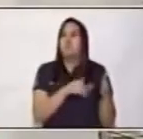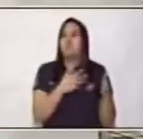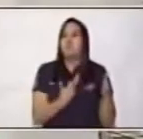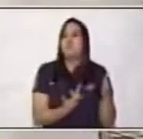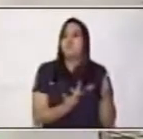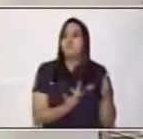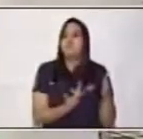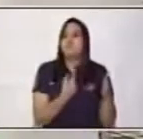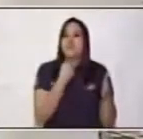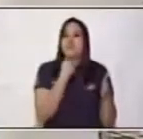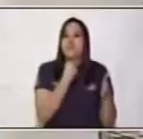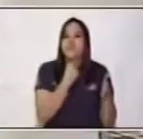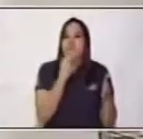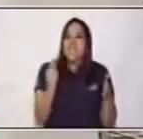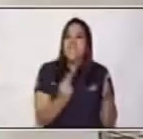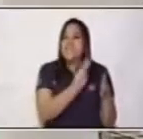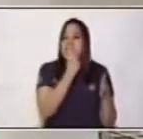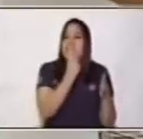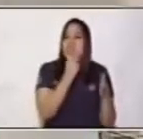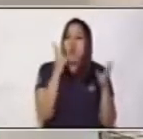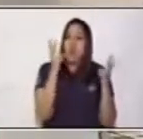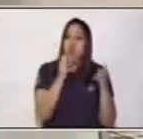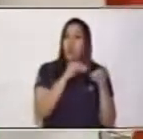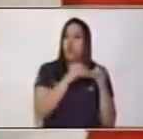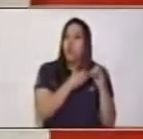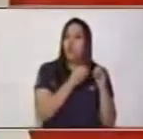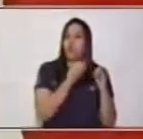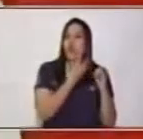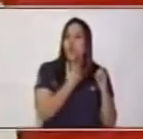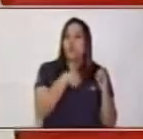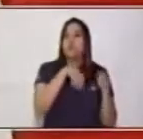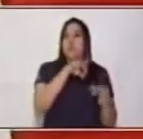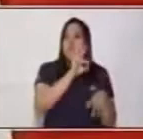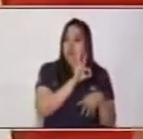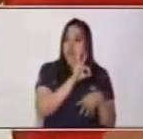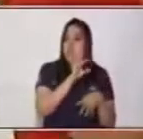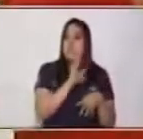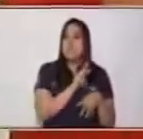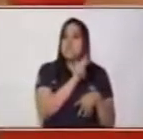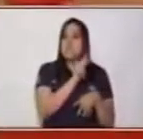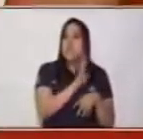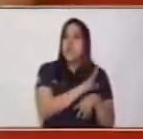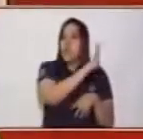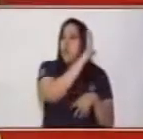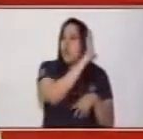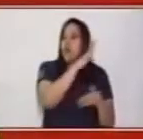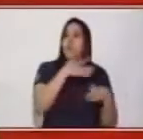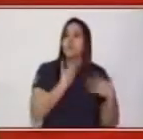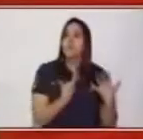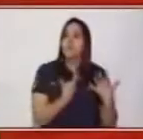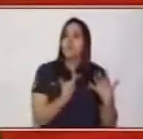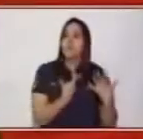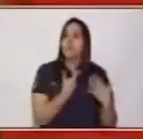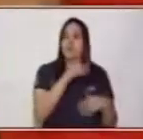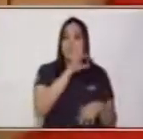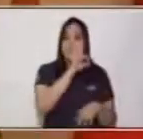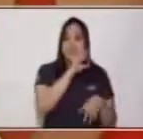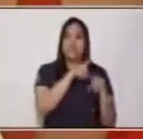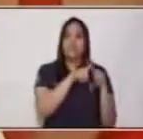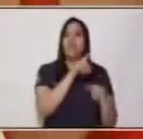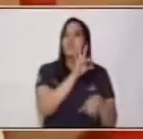el segundo término al cuadrado, 3y cuarta al cuadrado. 3 por